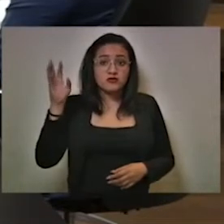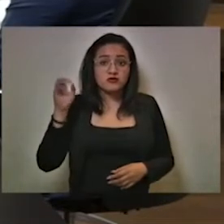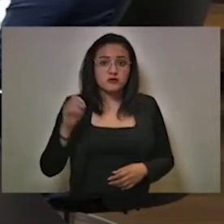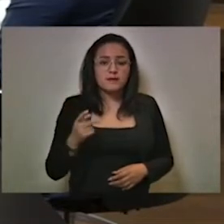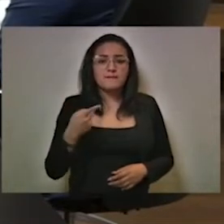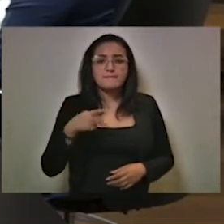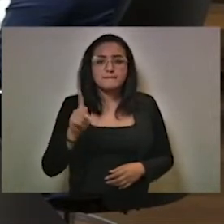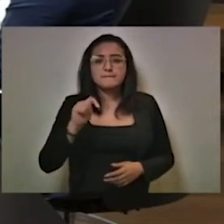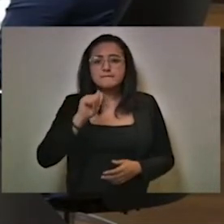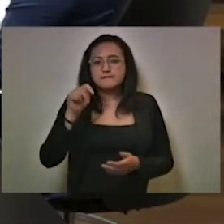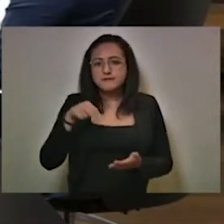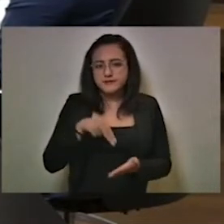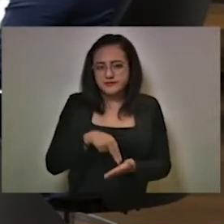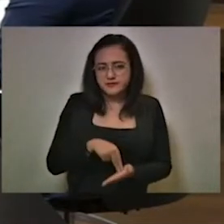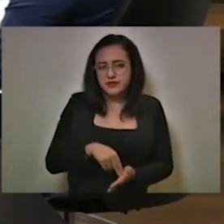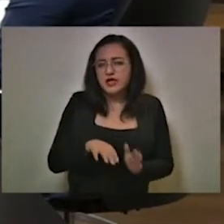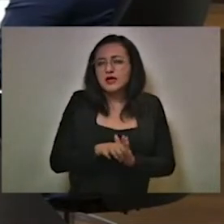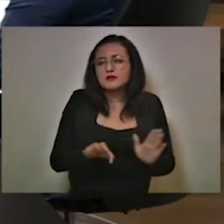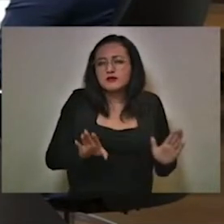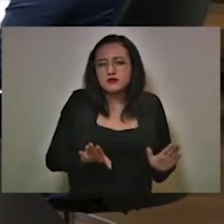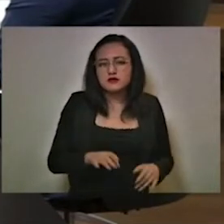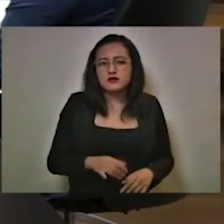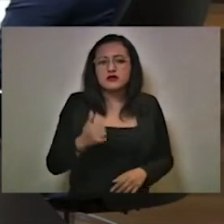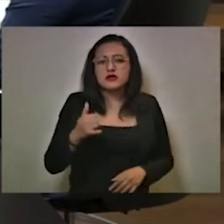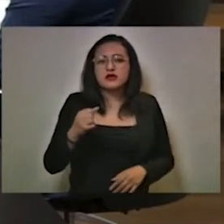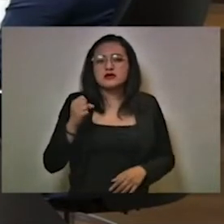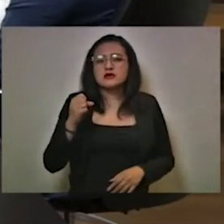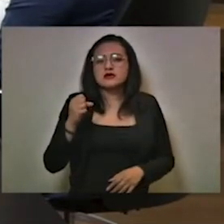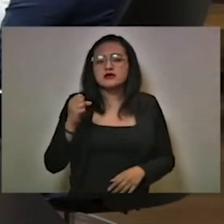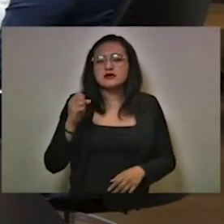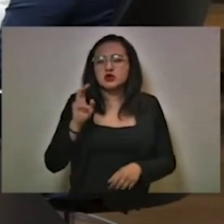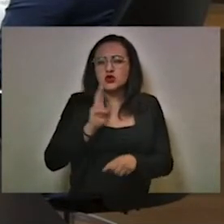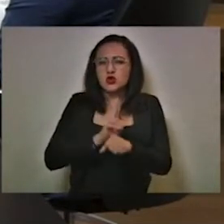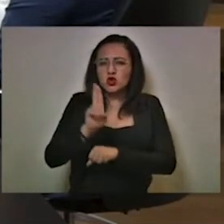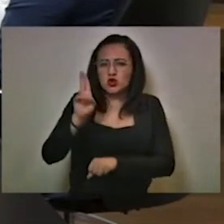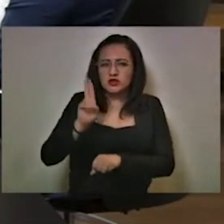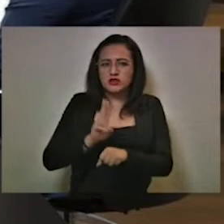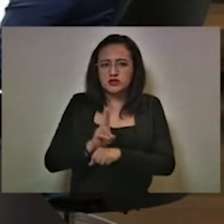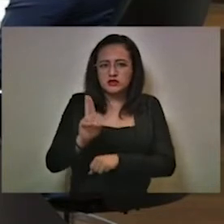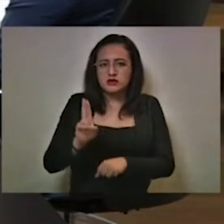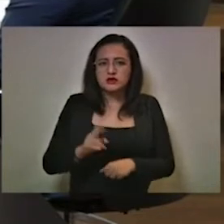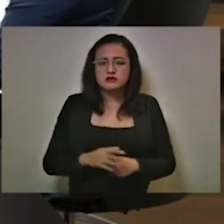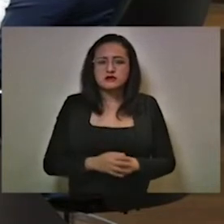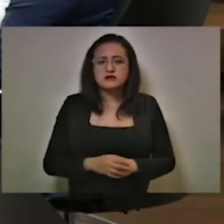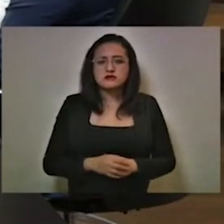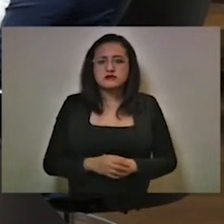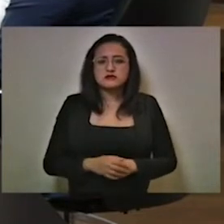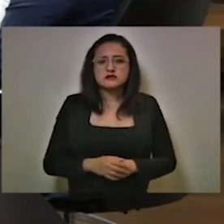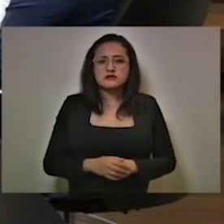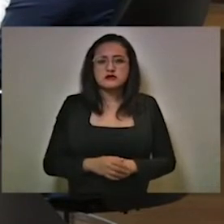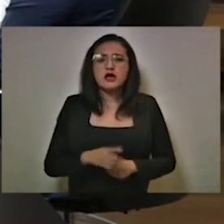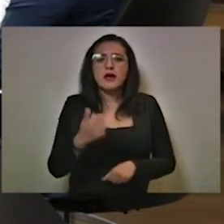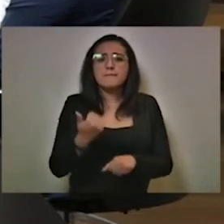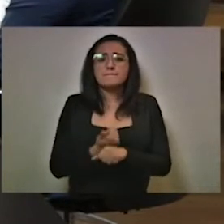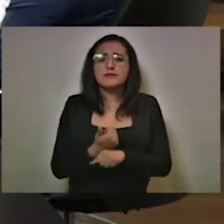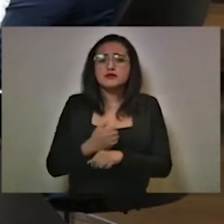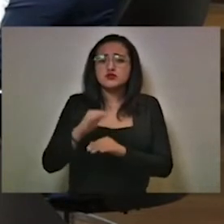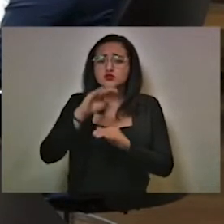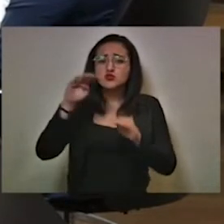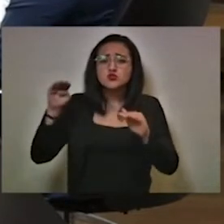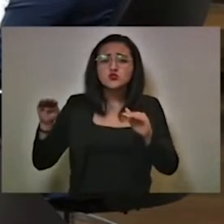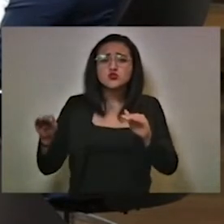pero teziutlán por ejemplo y la tierra y la zona norte en